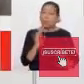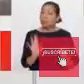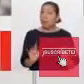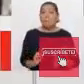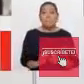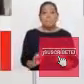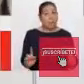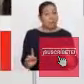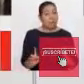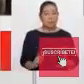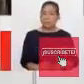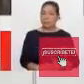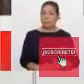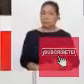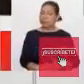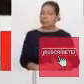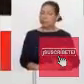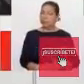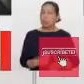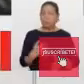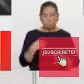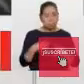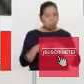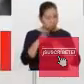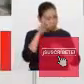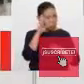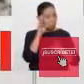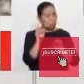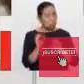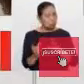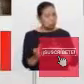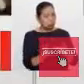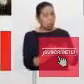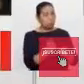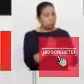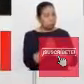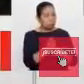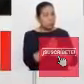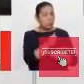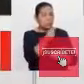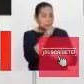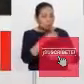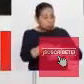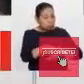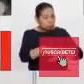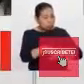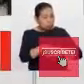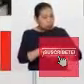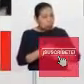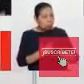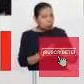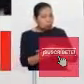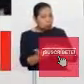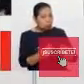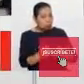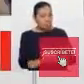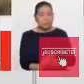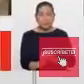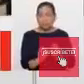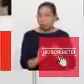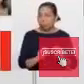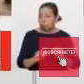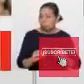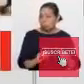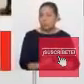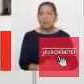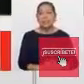tema, pero eso no significaba que nosotros no hagamos nuestro trabajo. Claro. Nosotros hemos estado trabajando de manera indirecta, colateralmente, nosotros